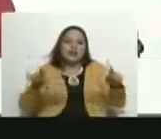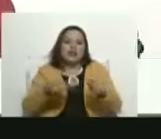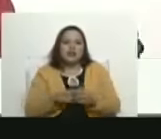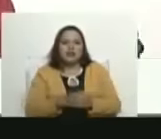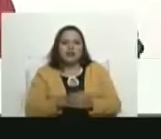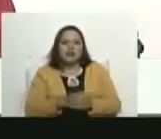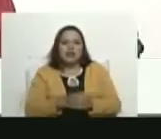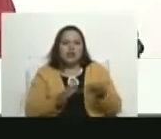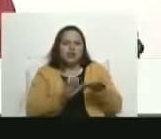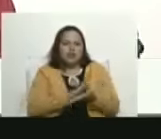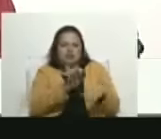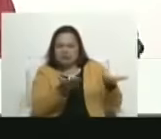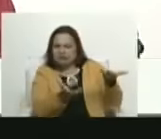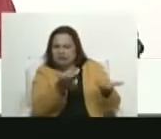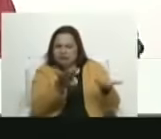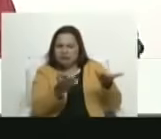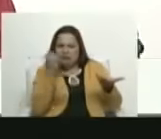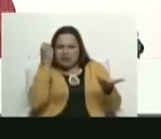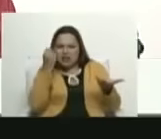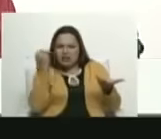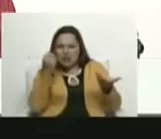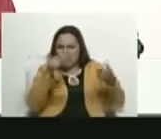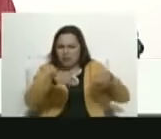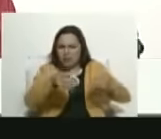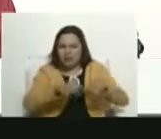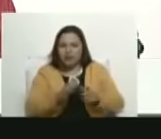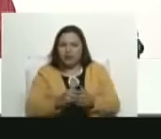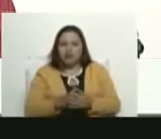de lo que es la ambigüedad en este momento.